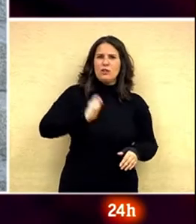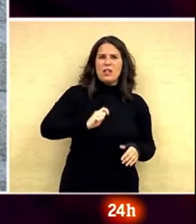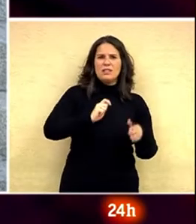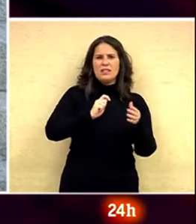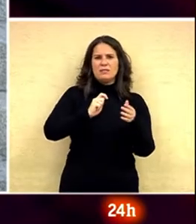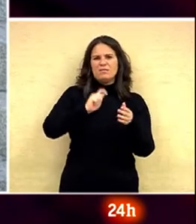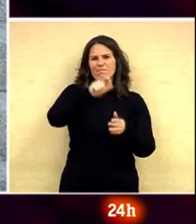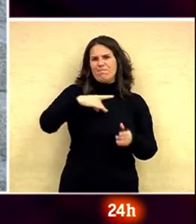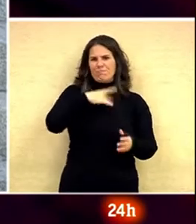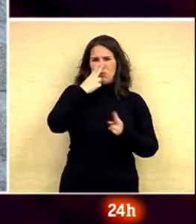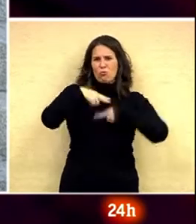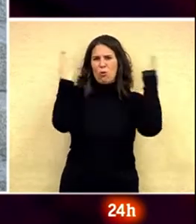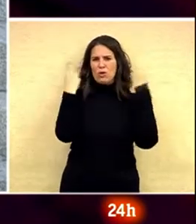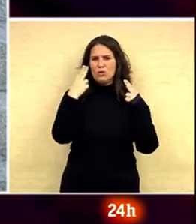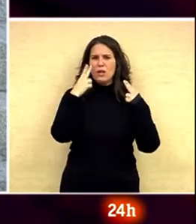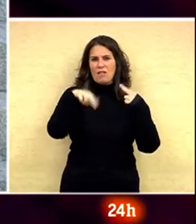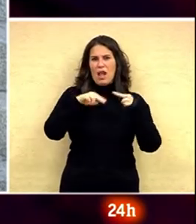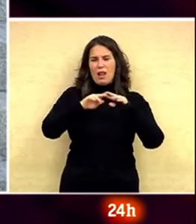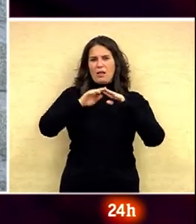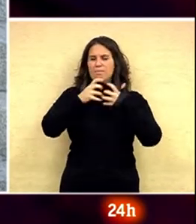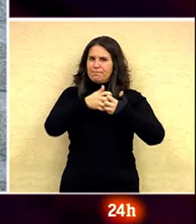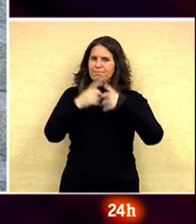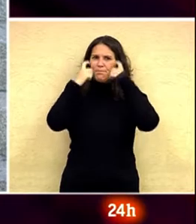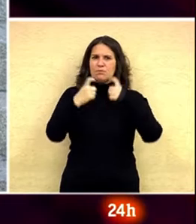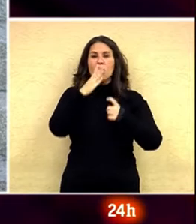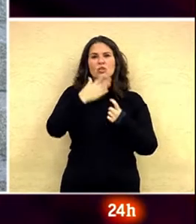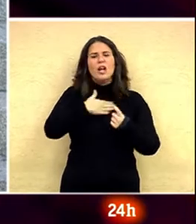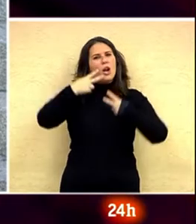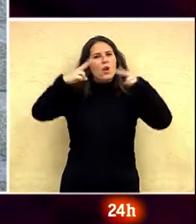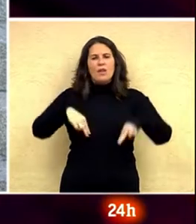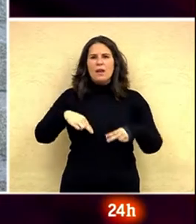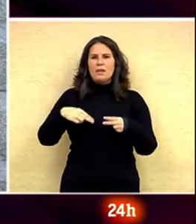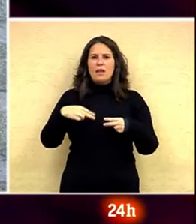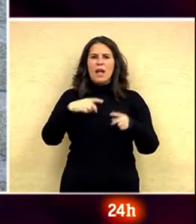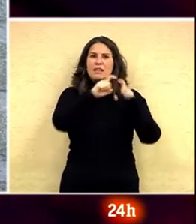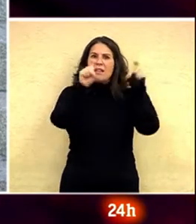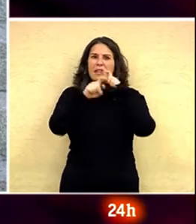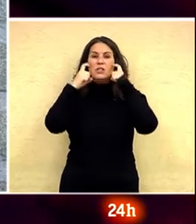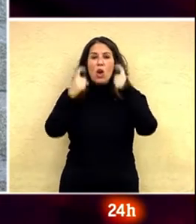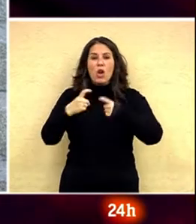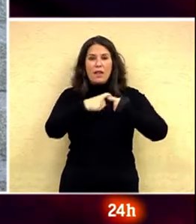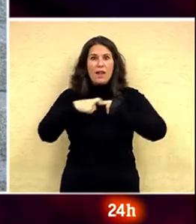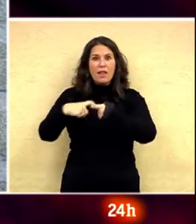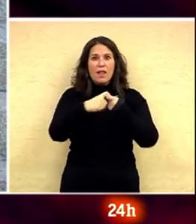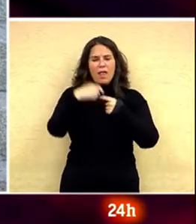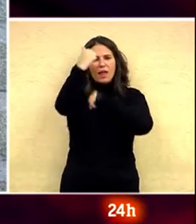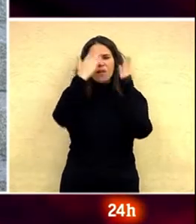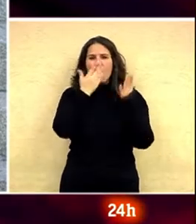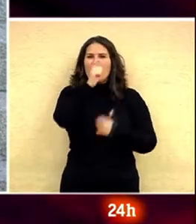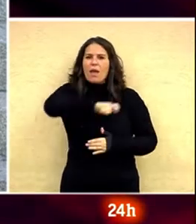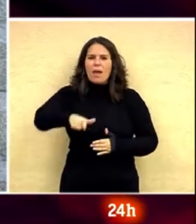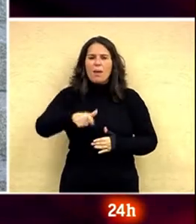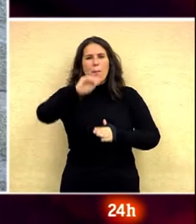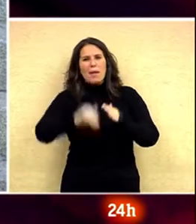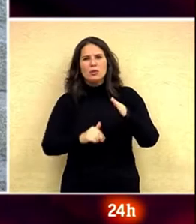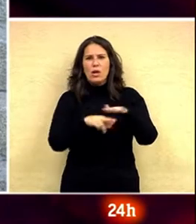públicos. Por eso quiero reconocer también a las organizaciones que desde la solidaridad os implicáis diariamente en la atención de quienes